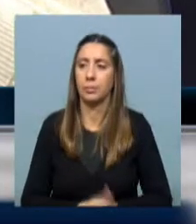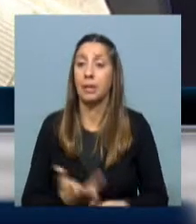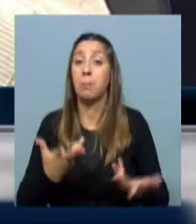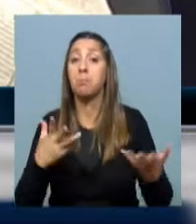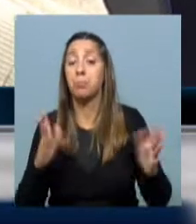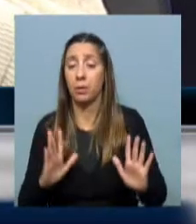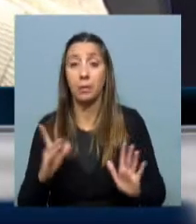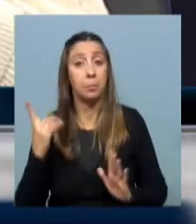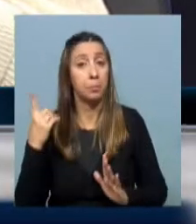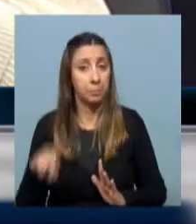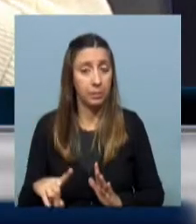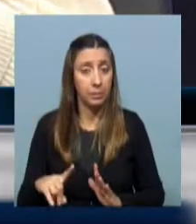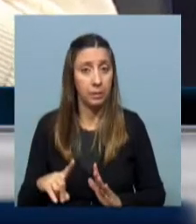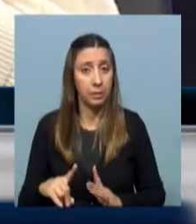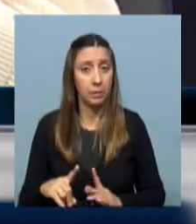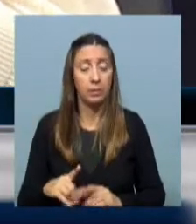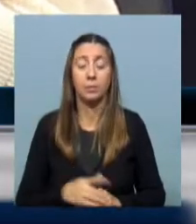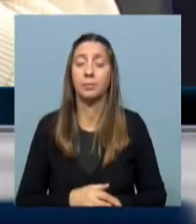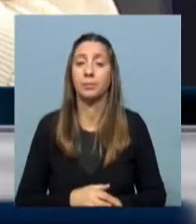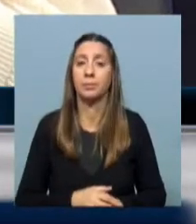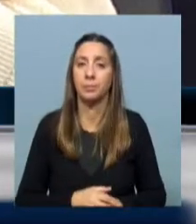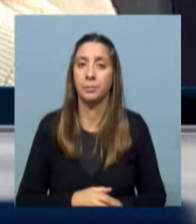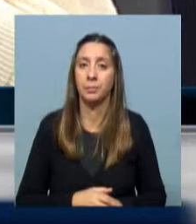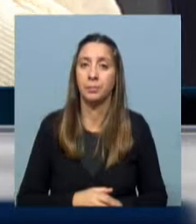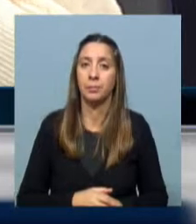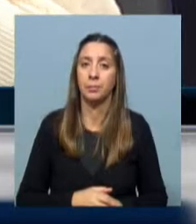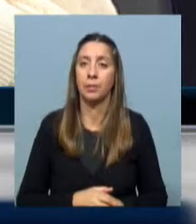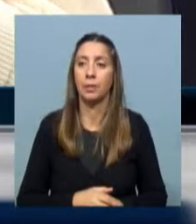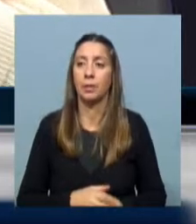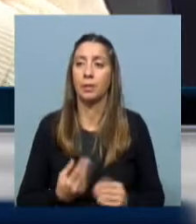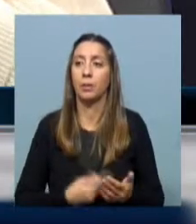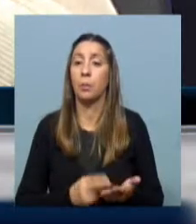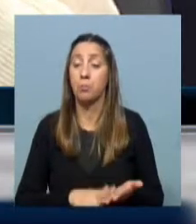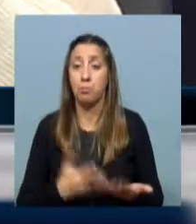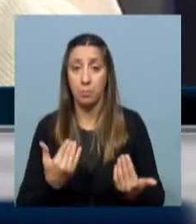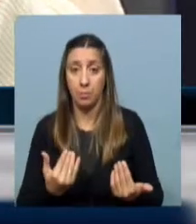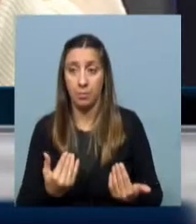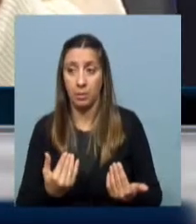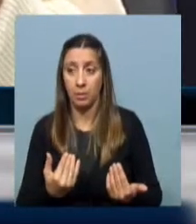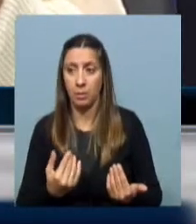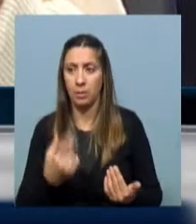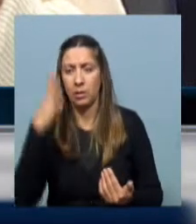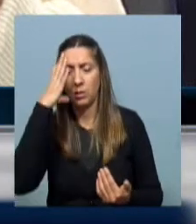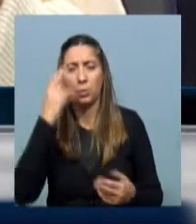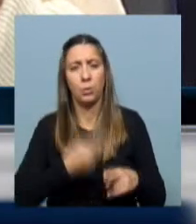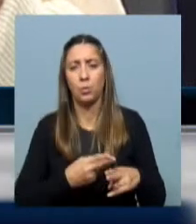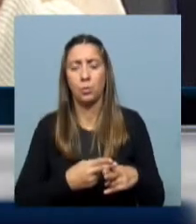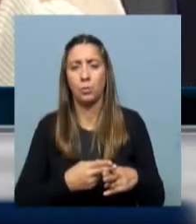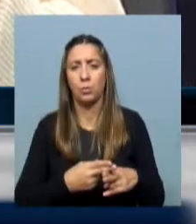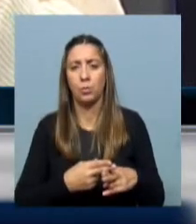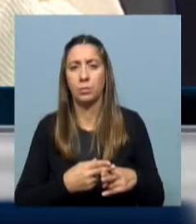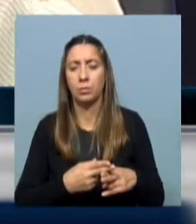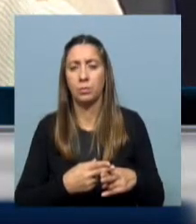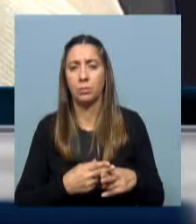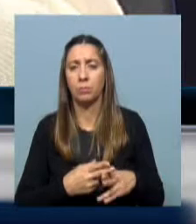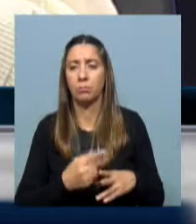haya sido eso, pero bueno, hace falta una repetidora que nos permita de alta, que yo no me acuerdo el nombre, me lo dijo hoy Latini,